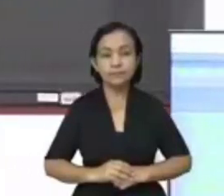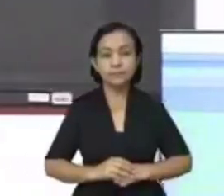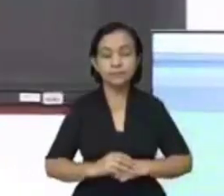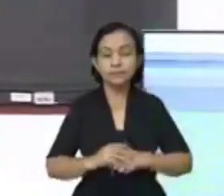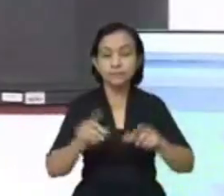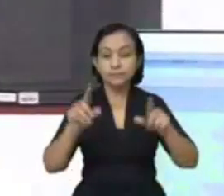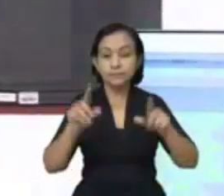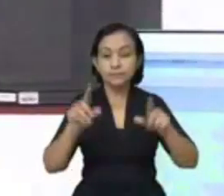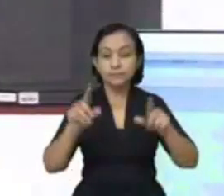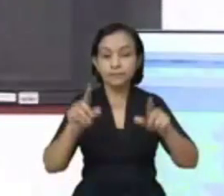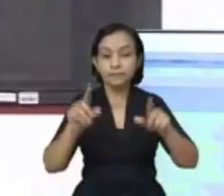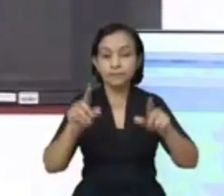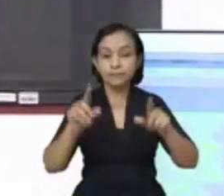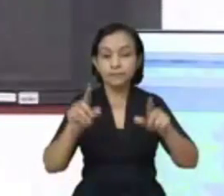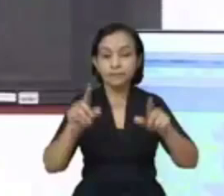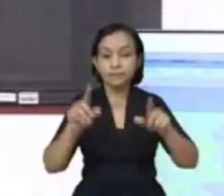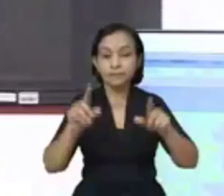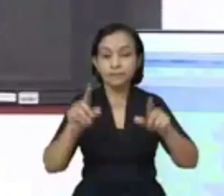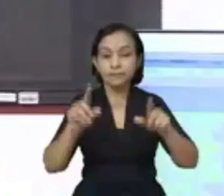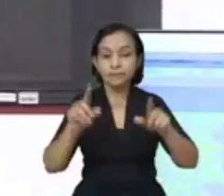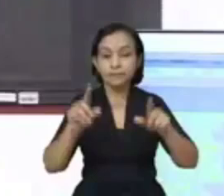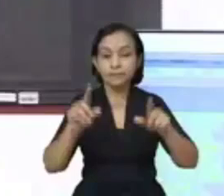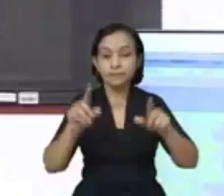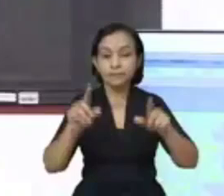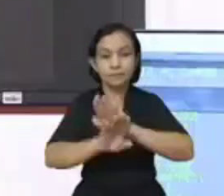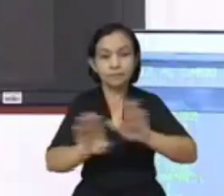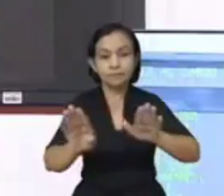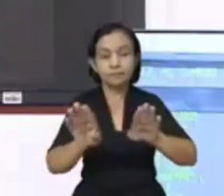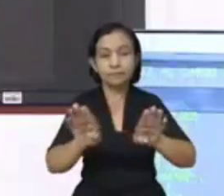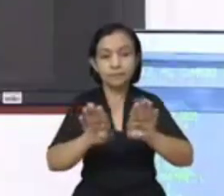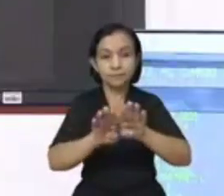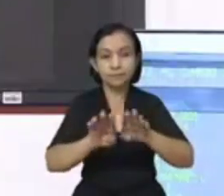Se cierra la votación.